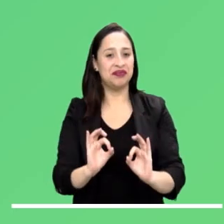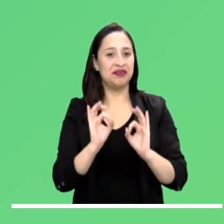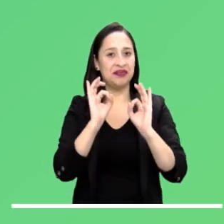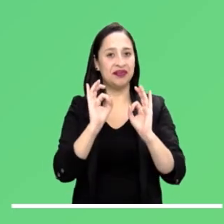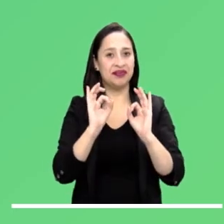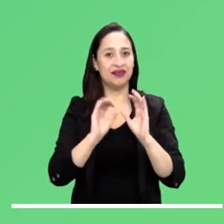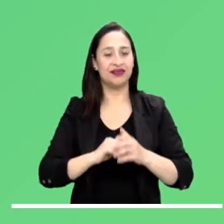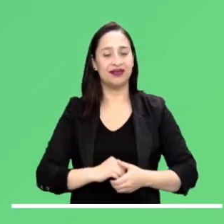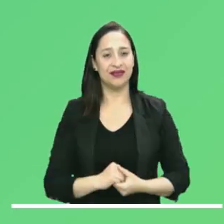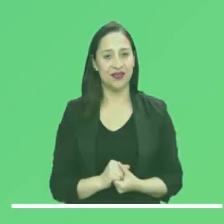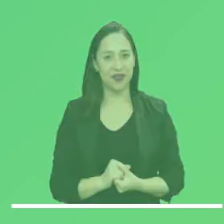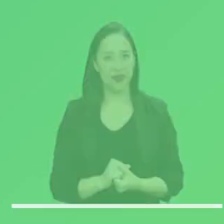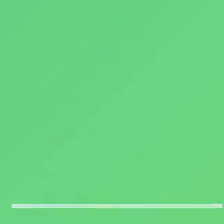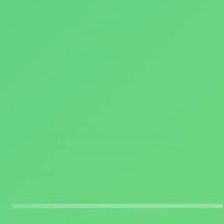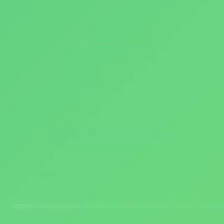las mejores decisiones. ¡Gracias! ¡Gracias! ¡Gracias! ¡Gracias!